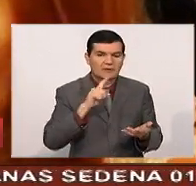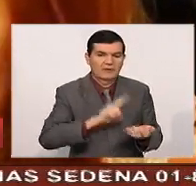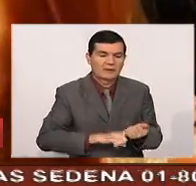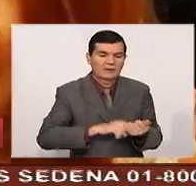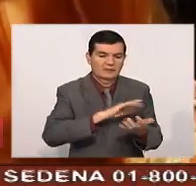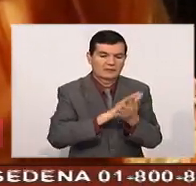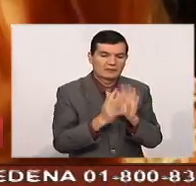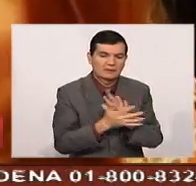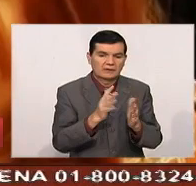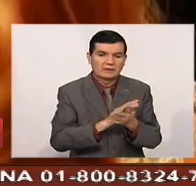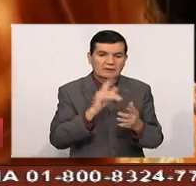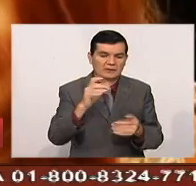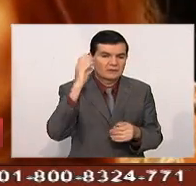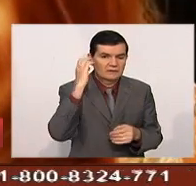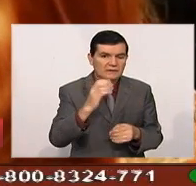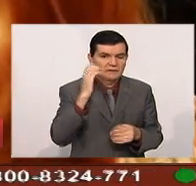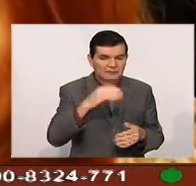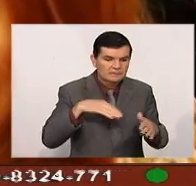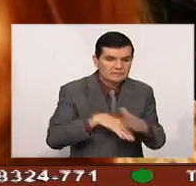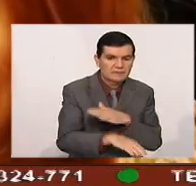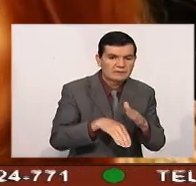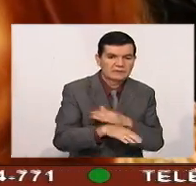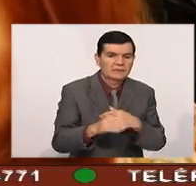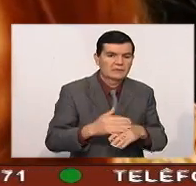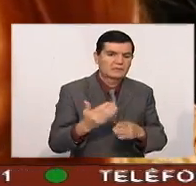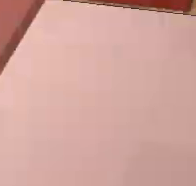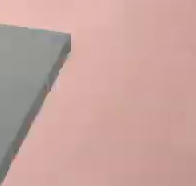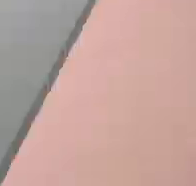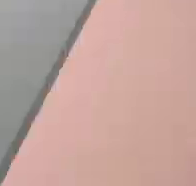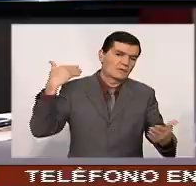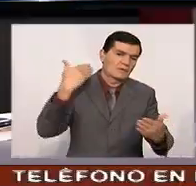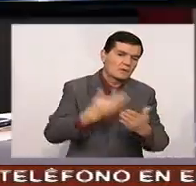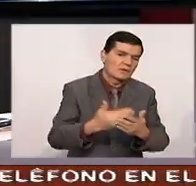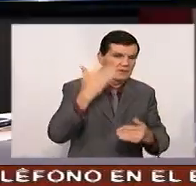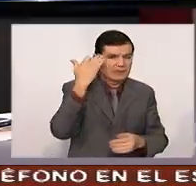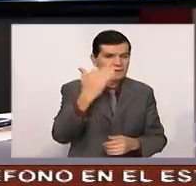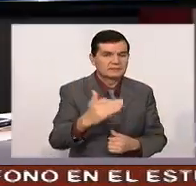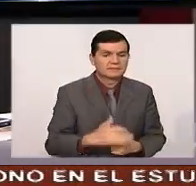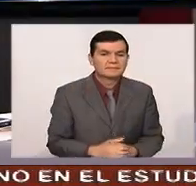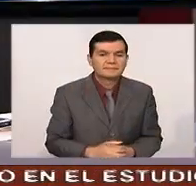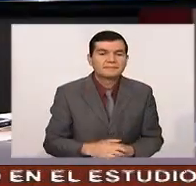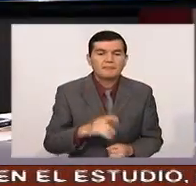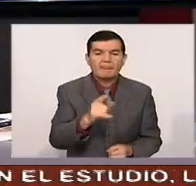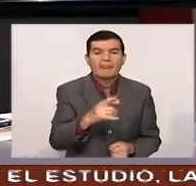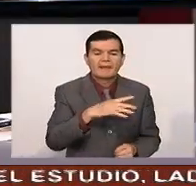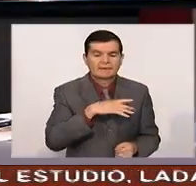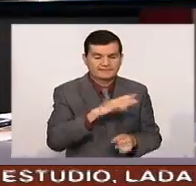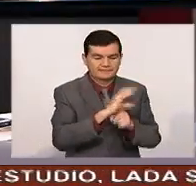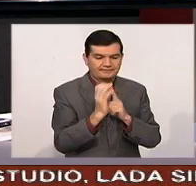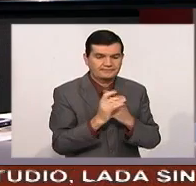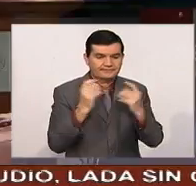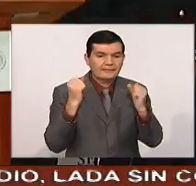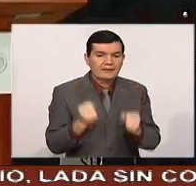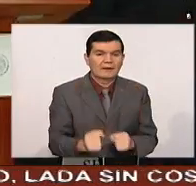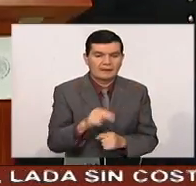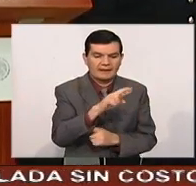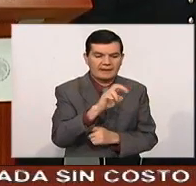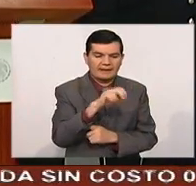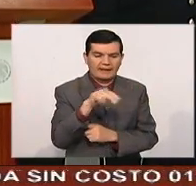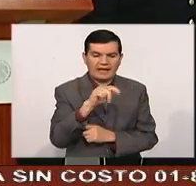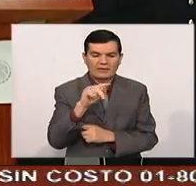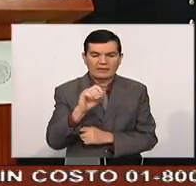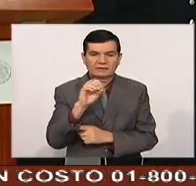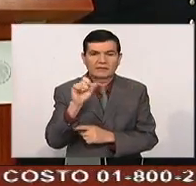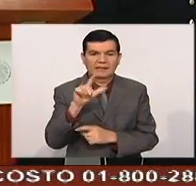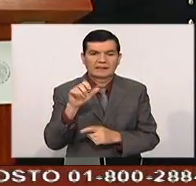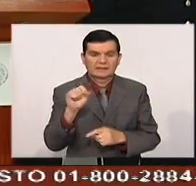está permeando en los partidos políticos desde hace ya tiempo. El comisionado nacional de seguridad, Renato Sales, rechazó